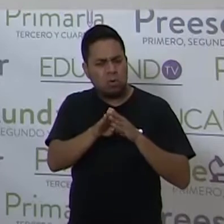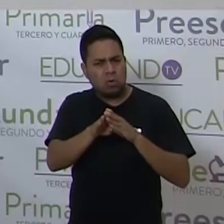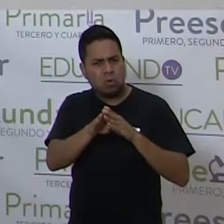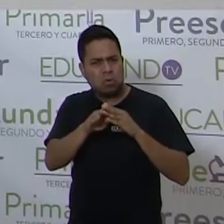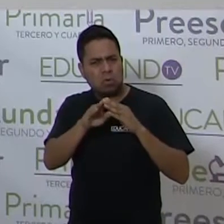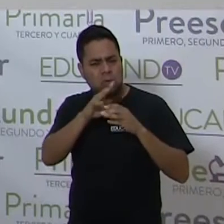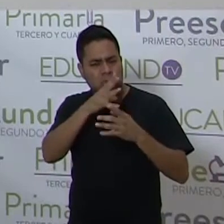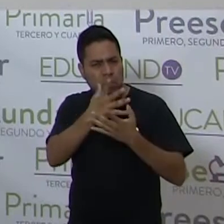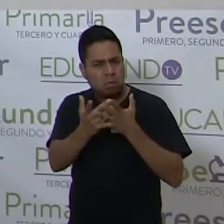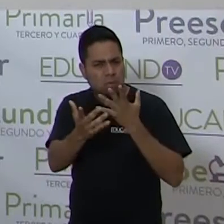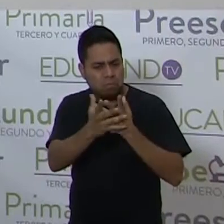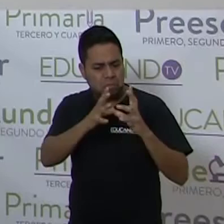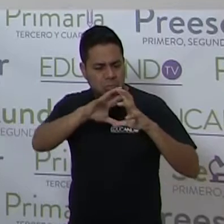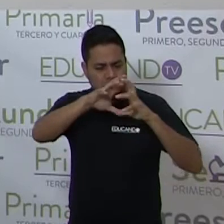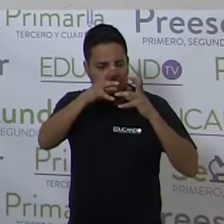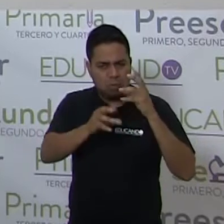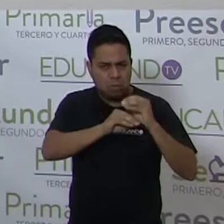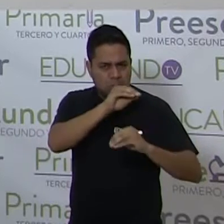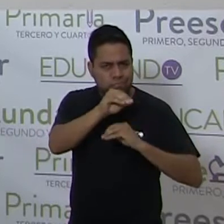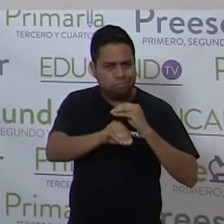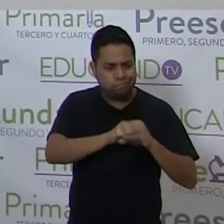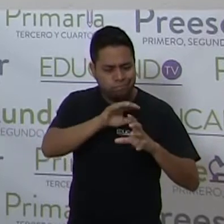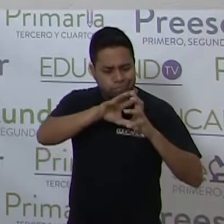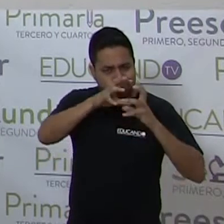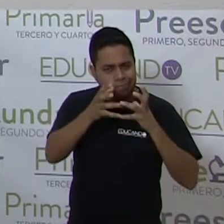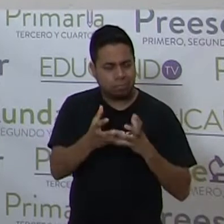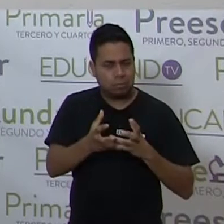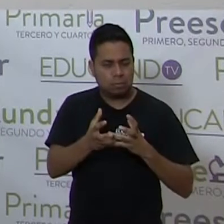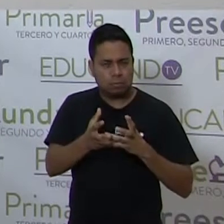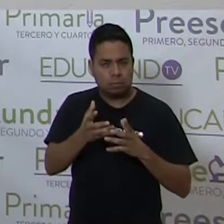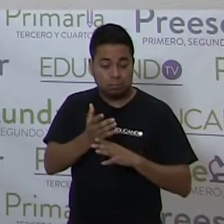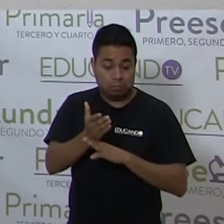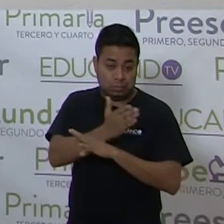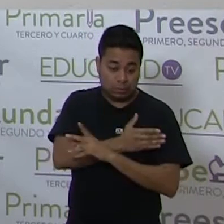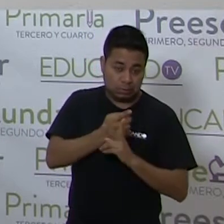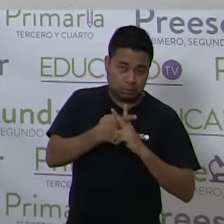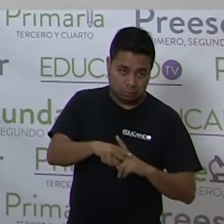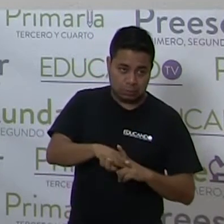Antes que vayamos al mito de la creación del mundo, vamos a ver una imagen.